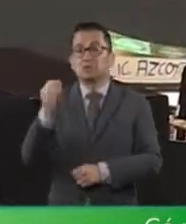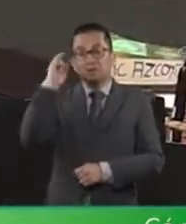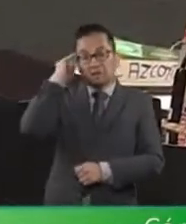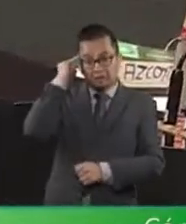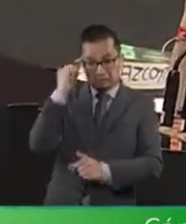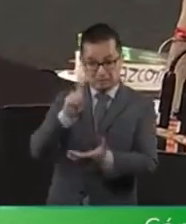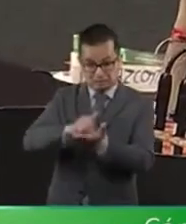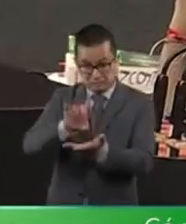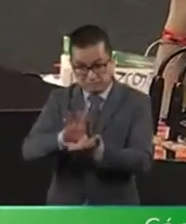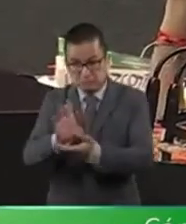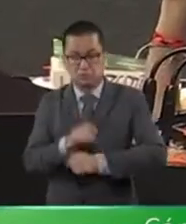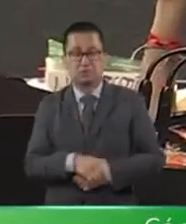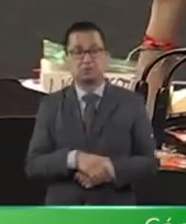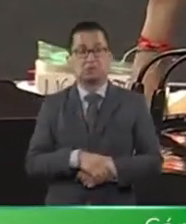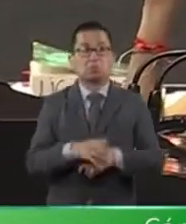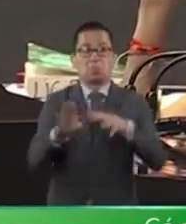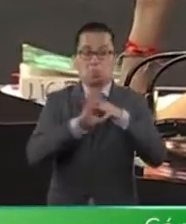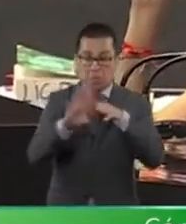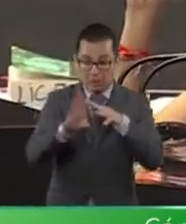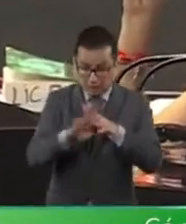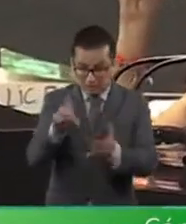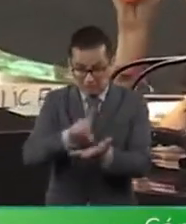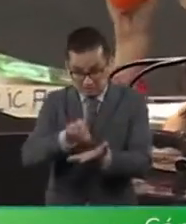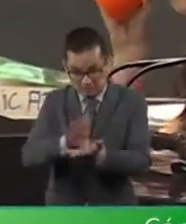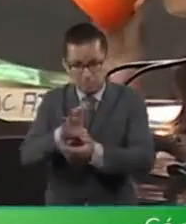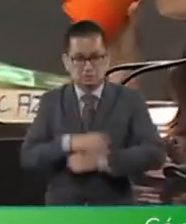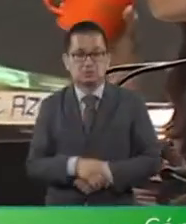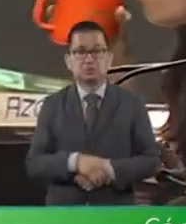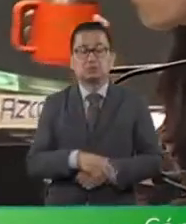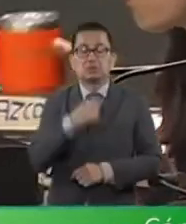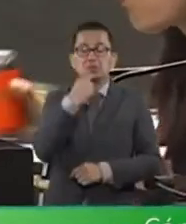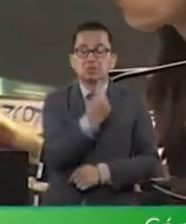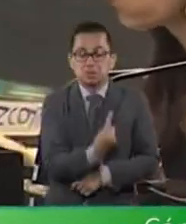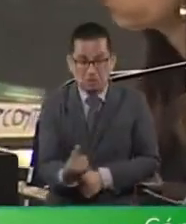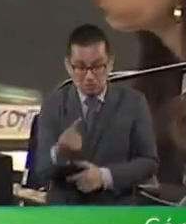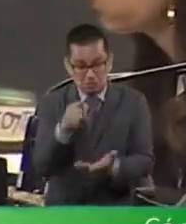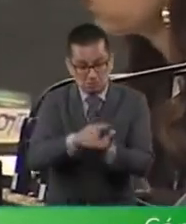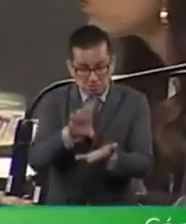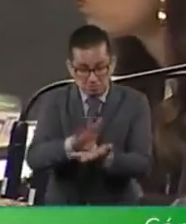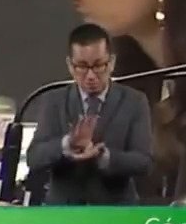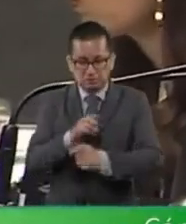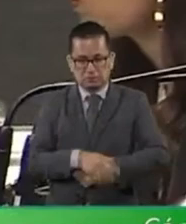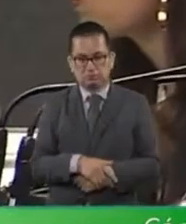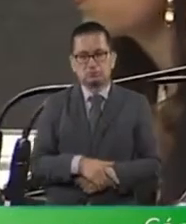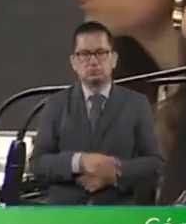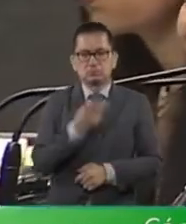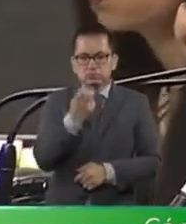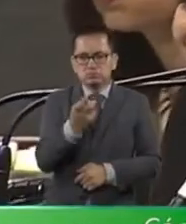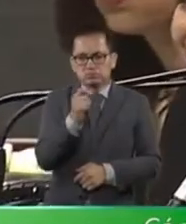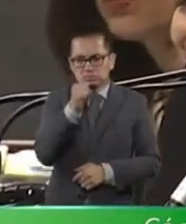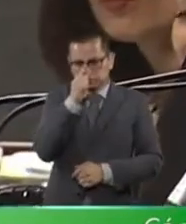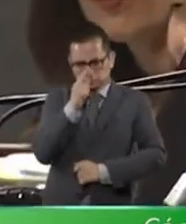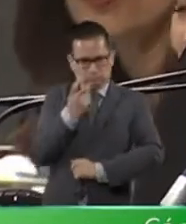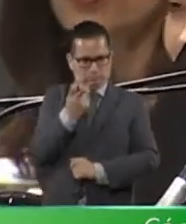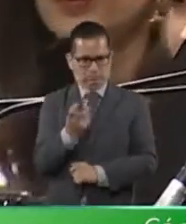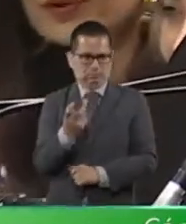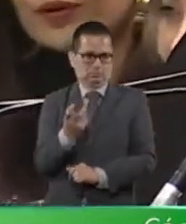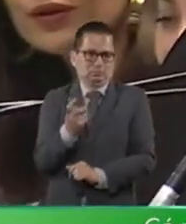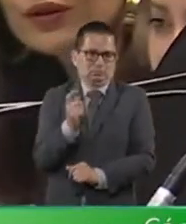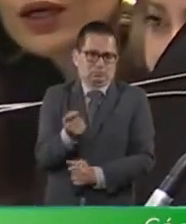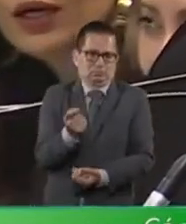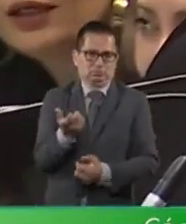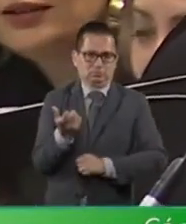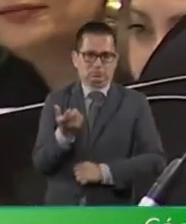discapacidad, migrantes con discapacidad, niños con discapacidad. Entonces, estamos haciendo